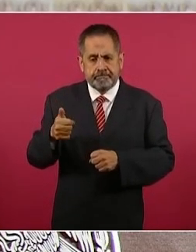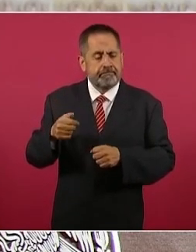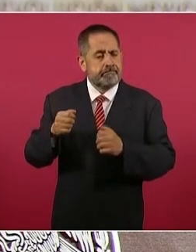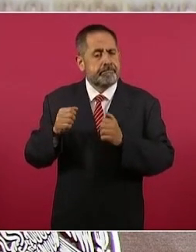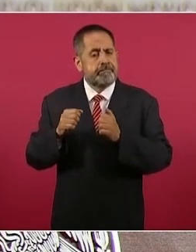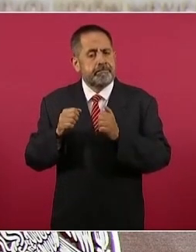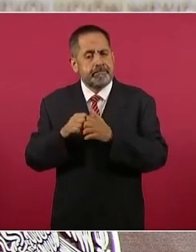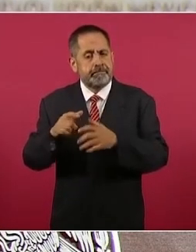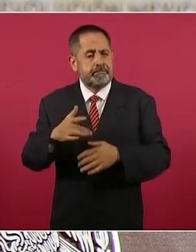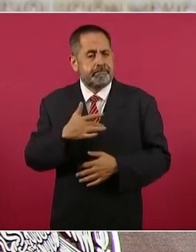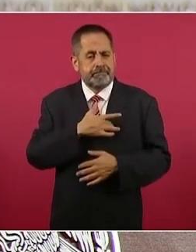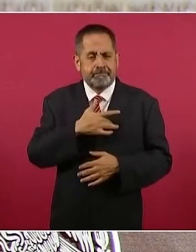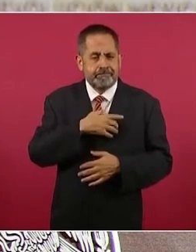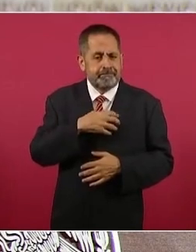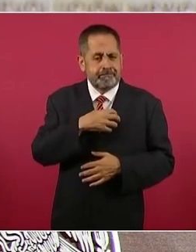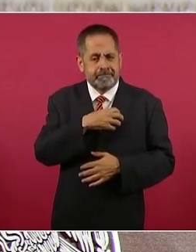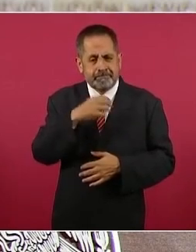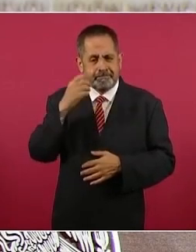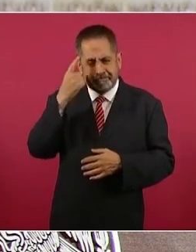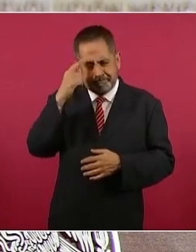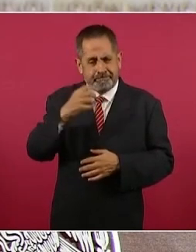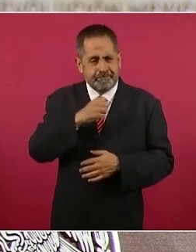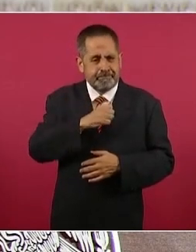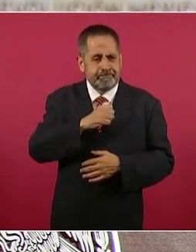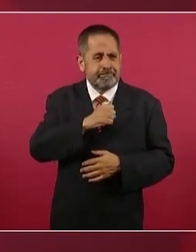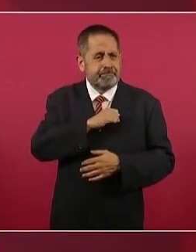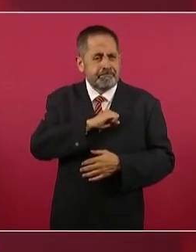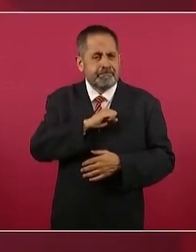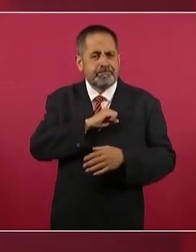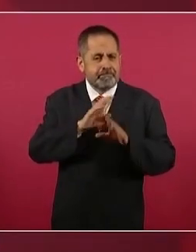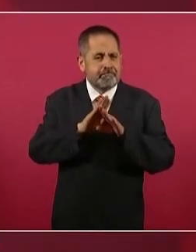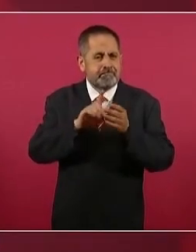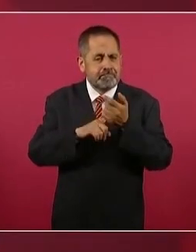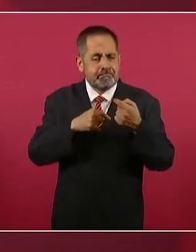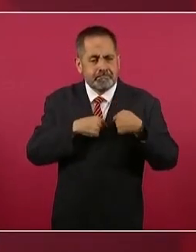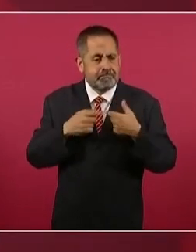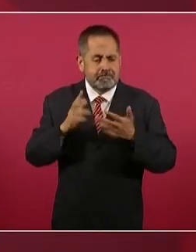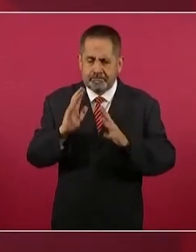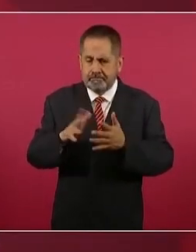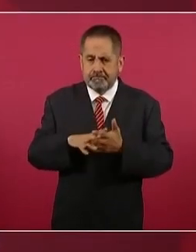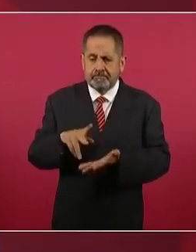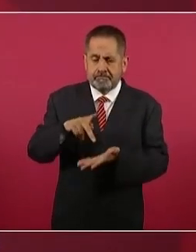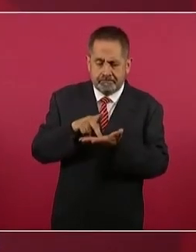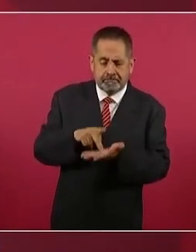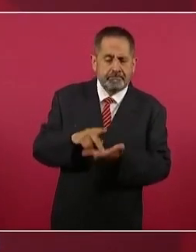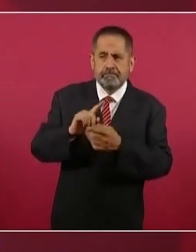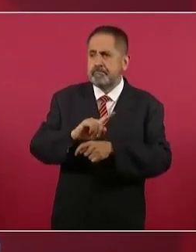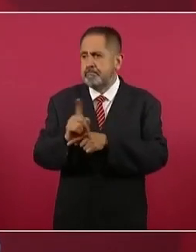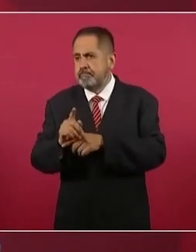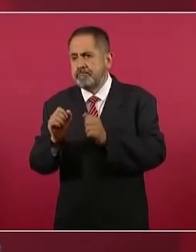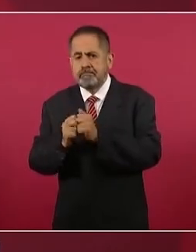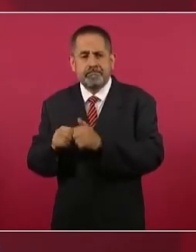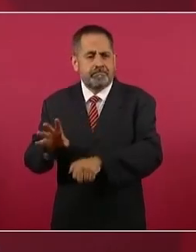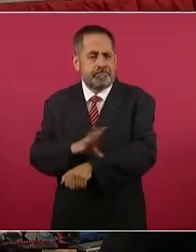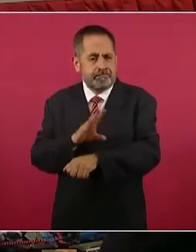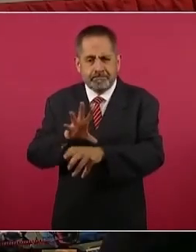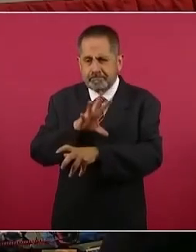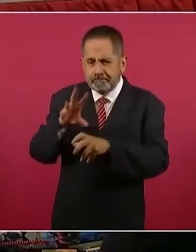de latidos 87 básculas tanto con study metro como electrónicas